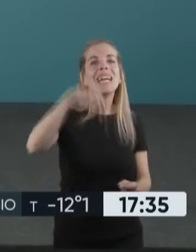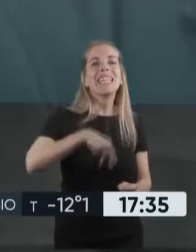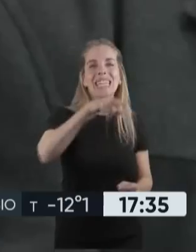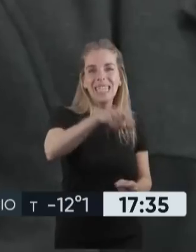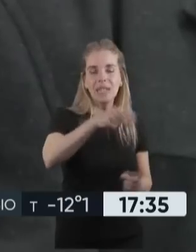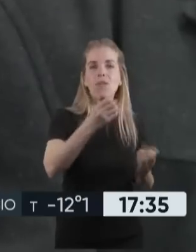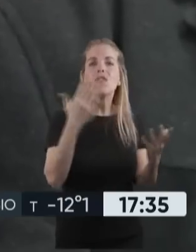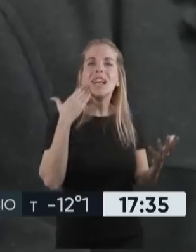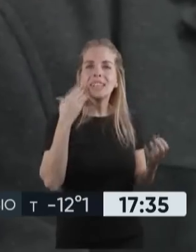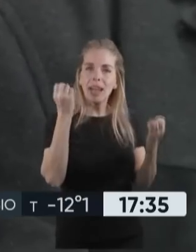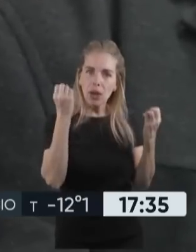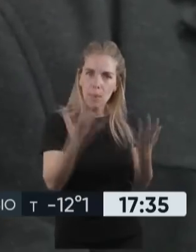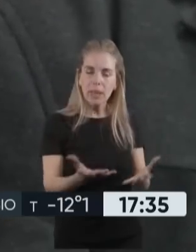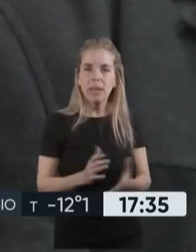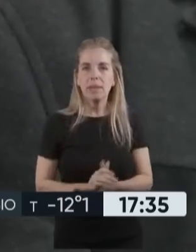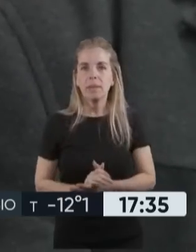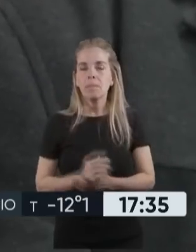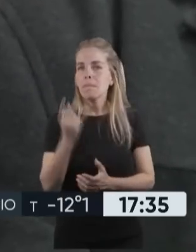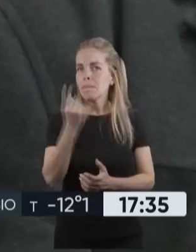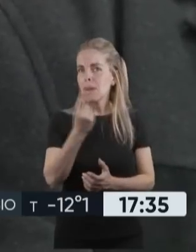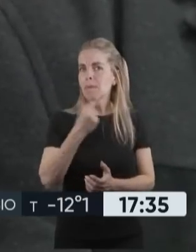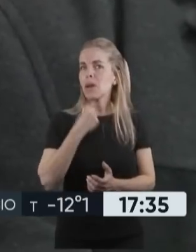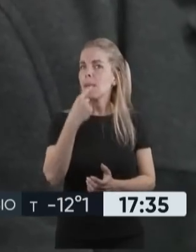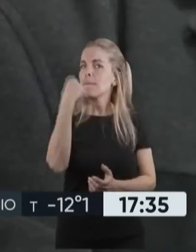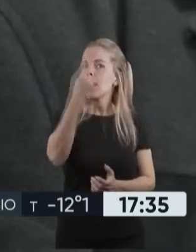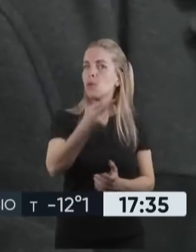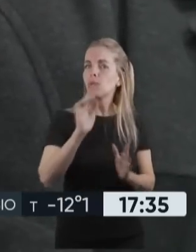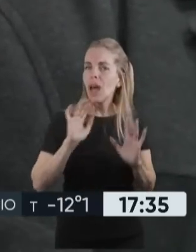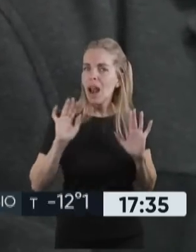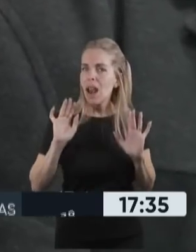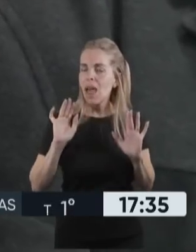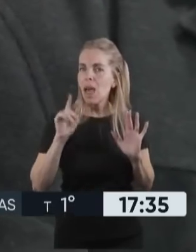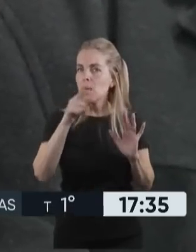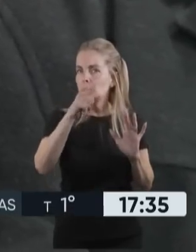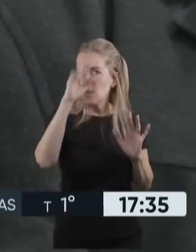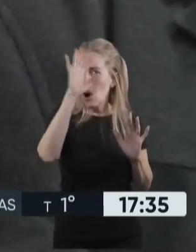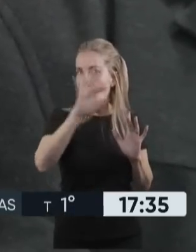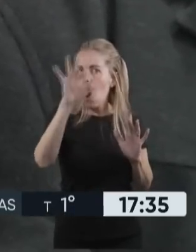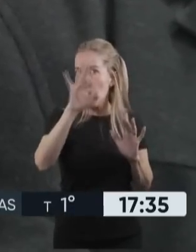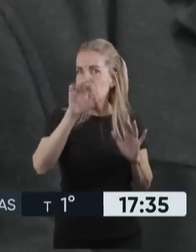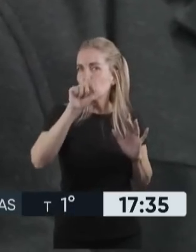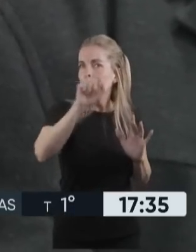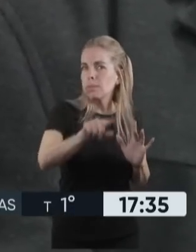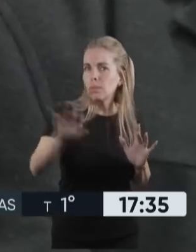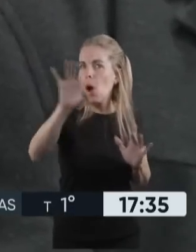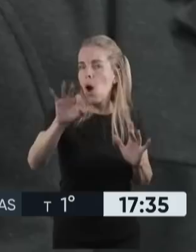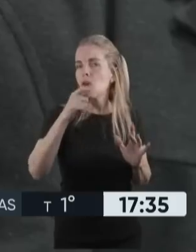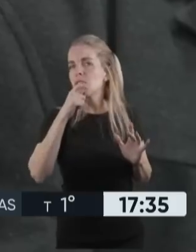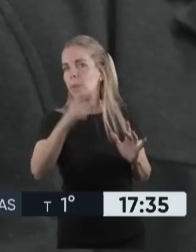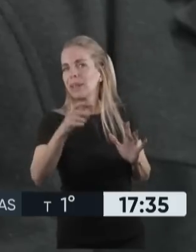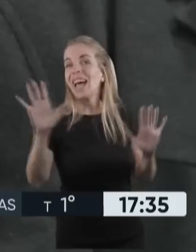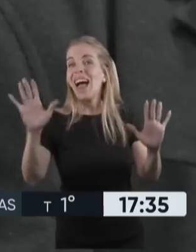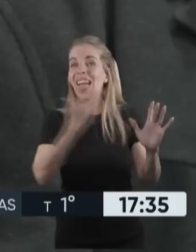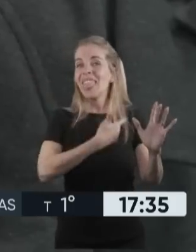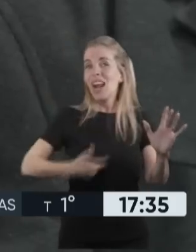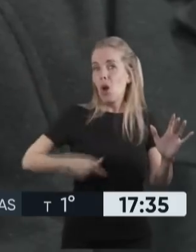¿Qué tal? Buenas tardes, ¿cómo le va? En primer lugar, preguntarle qué opinión tiene o qué respuesta tiene el